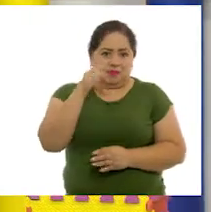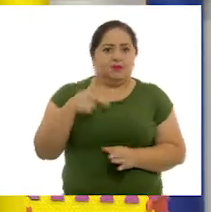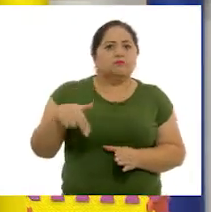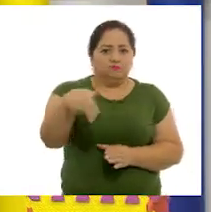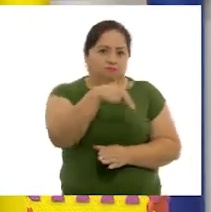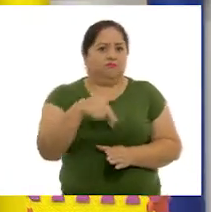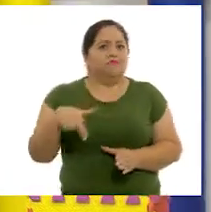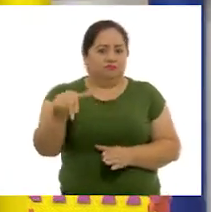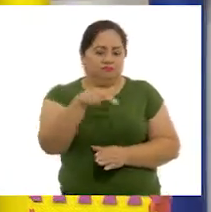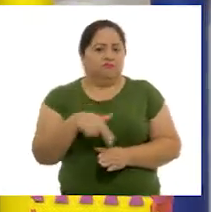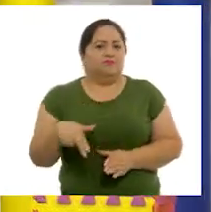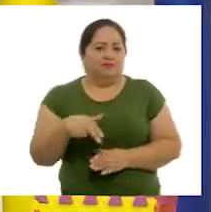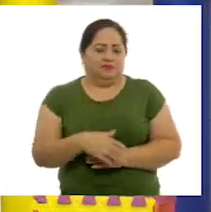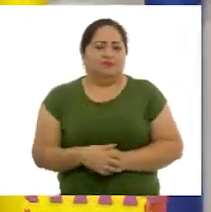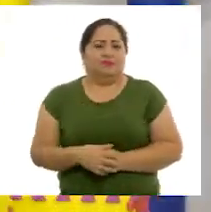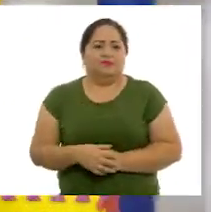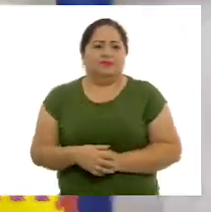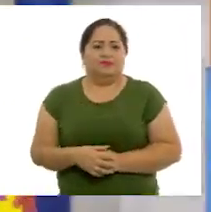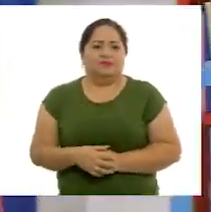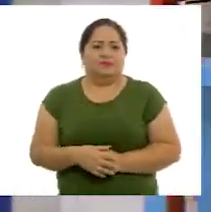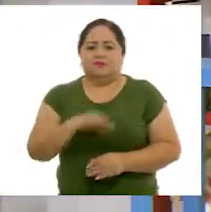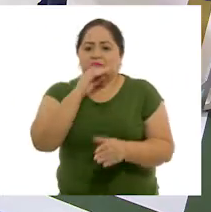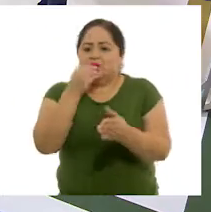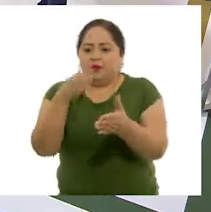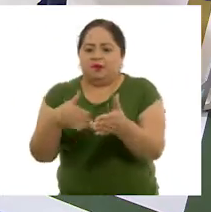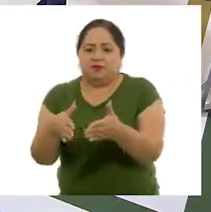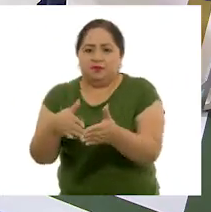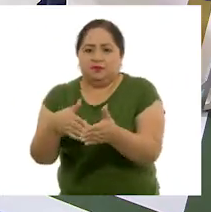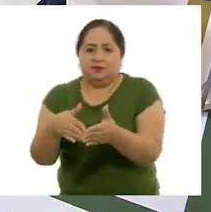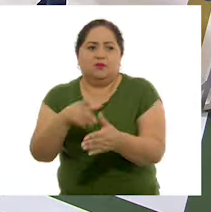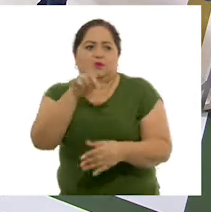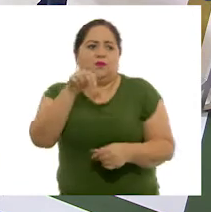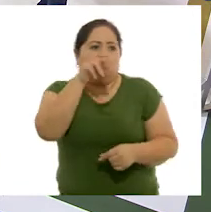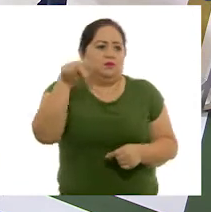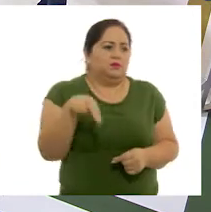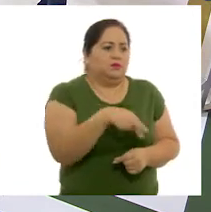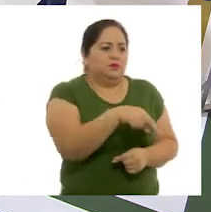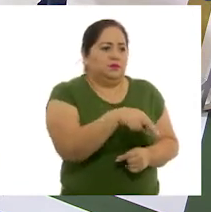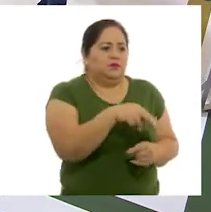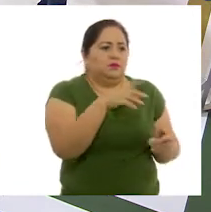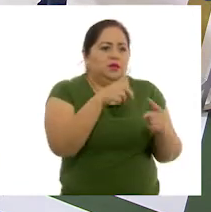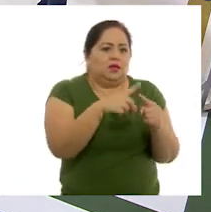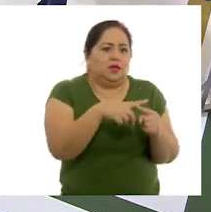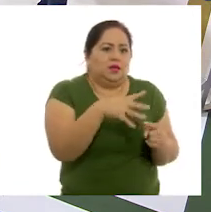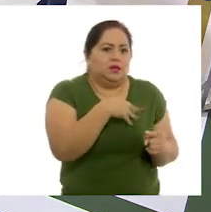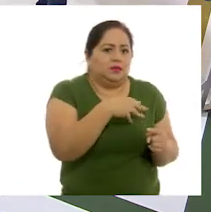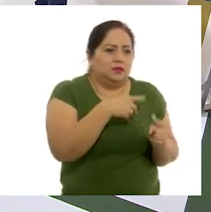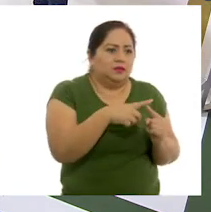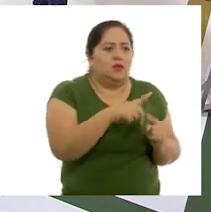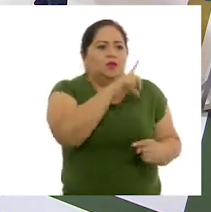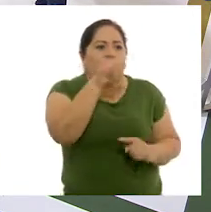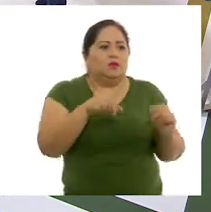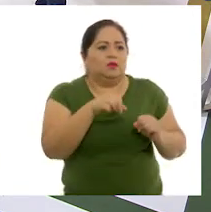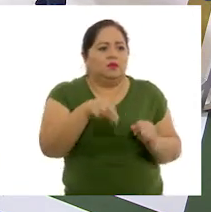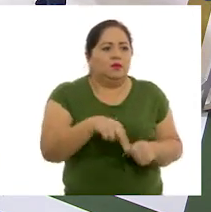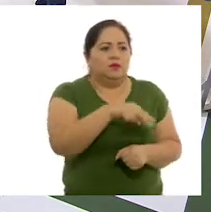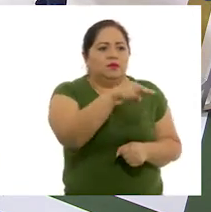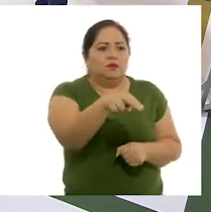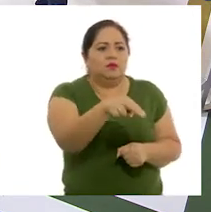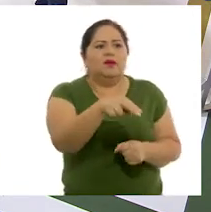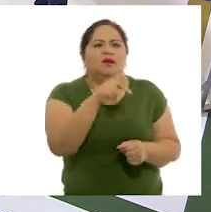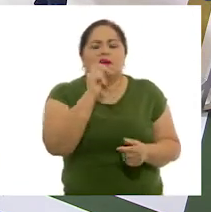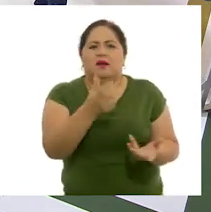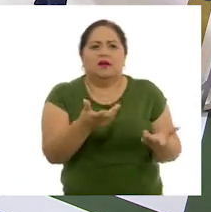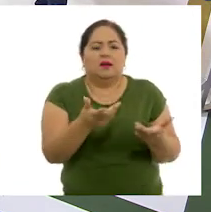mientras así te las voy diciendo. Muy bien, entonces la mamá primero está en la cocina preparando algo, luego se viene aquí a hacer la tarea con alguno de los niños y luego se viene para